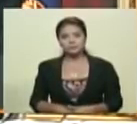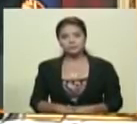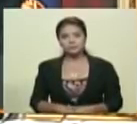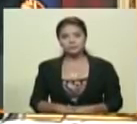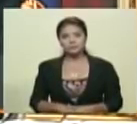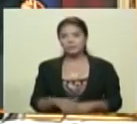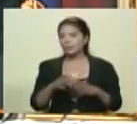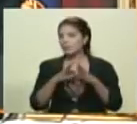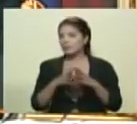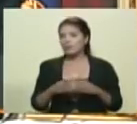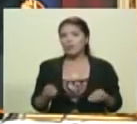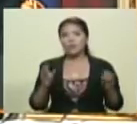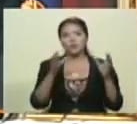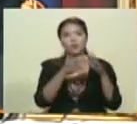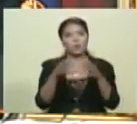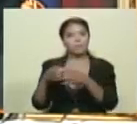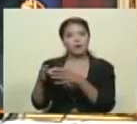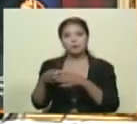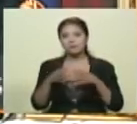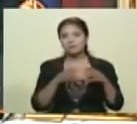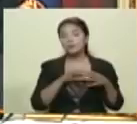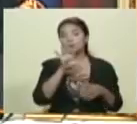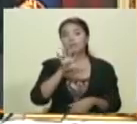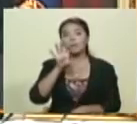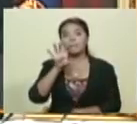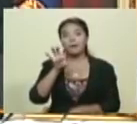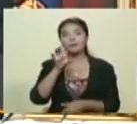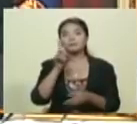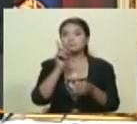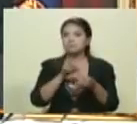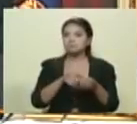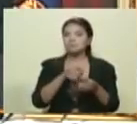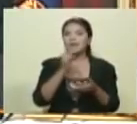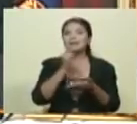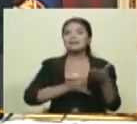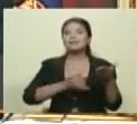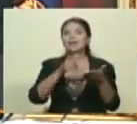Todos los partidos políticos del país inscribieron candidatos, Daniel,